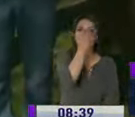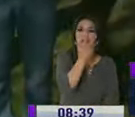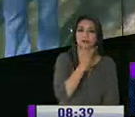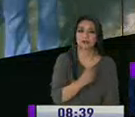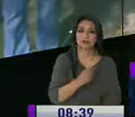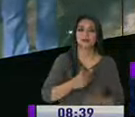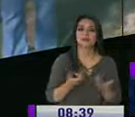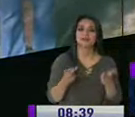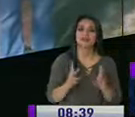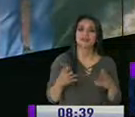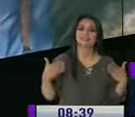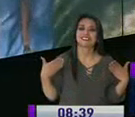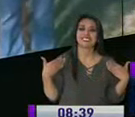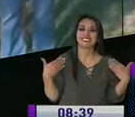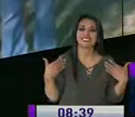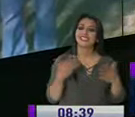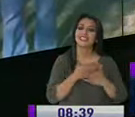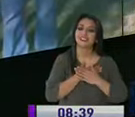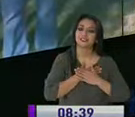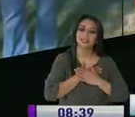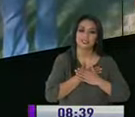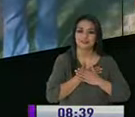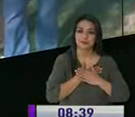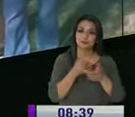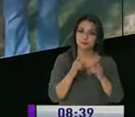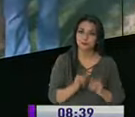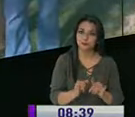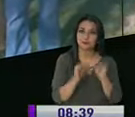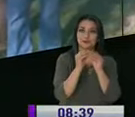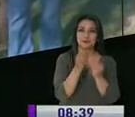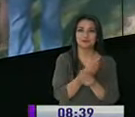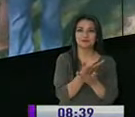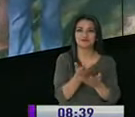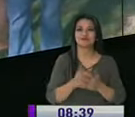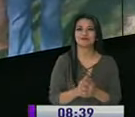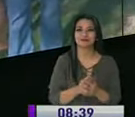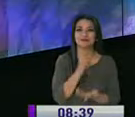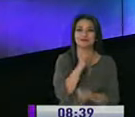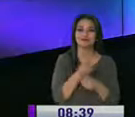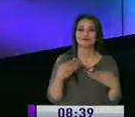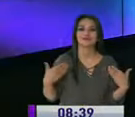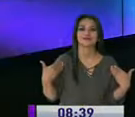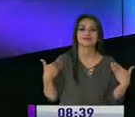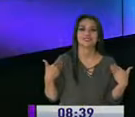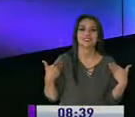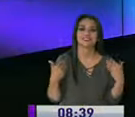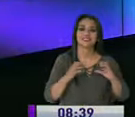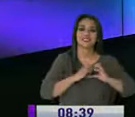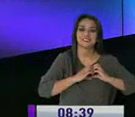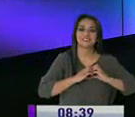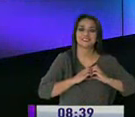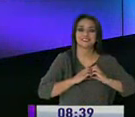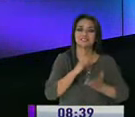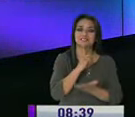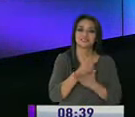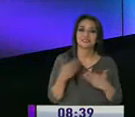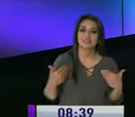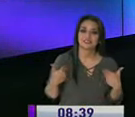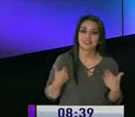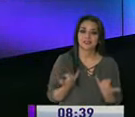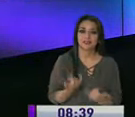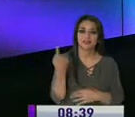capital. Vía Nono con un problema de la ciudadanía. Dicen que hace un mes hay una fuga de agua que lastimosamente han reportado en varias